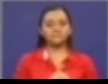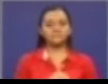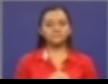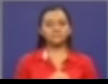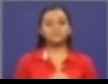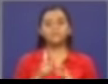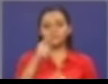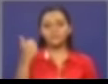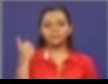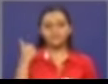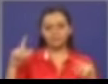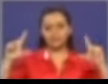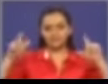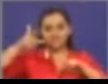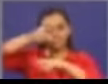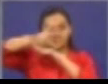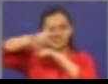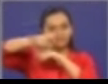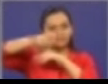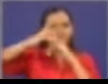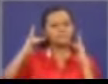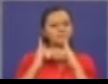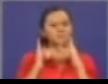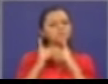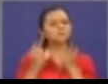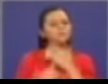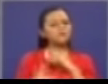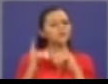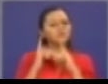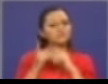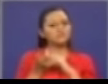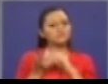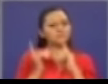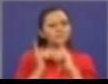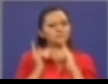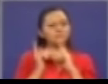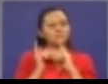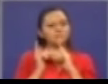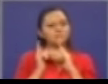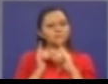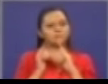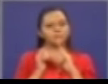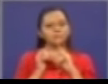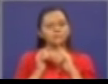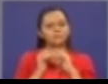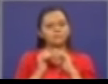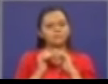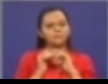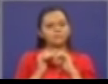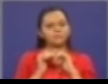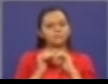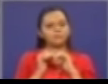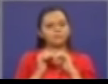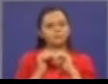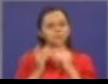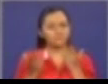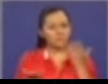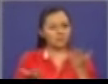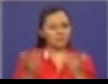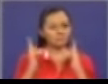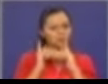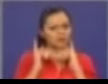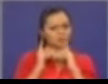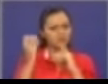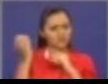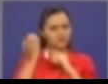Aquí tienen una toma, estas serían las camas de observación o de emergencia. Parece, presidente, que son camas de observación.